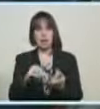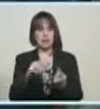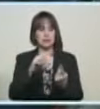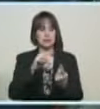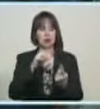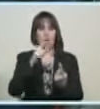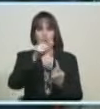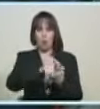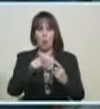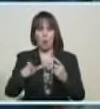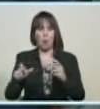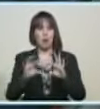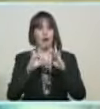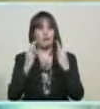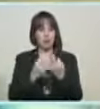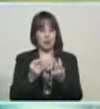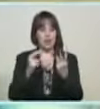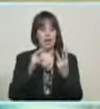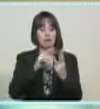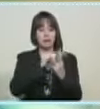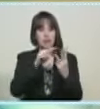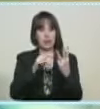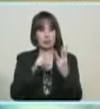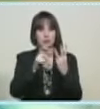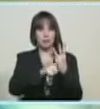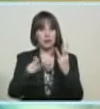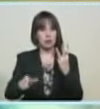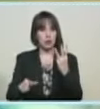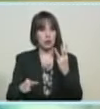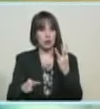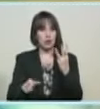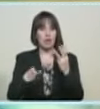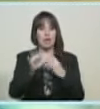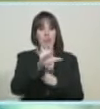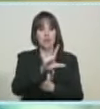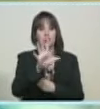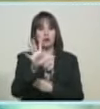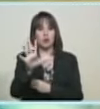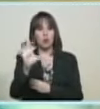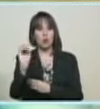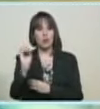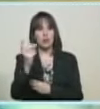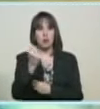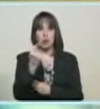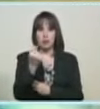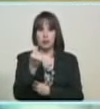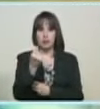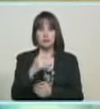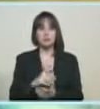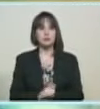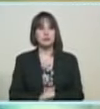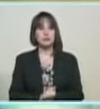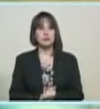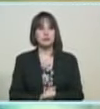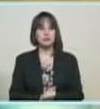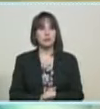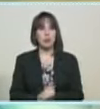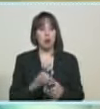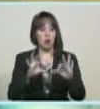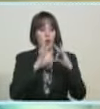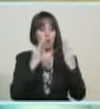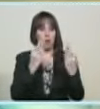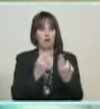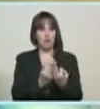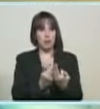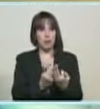integrada por tres miembros 550 bolívares una familia integrada